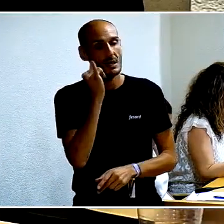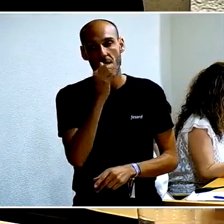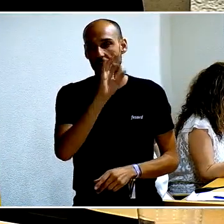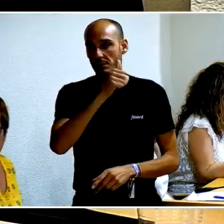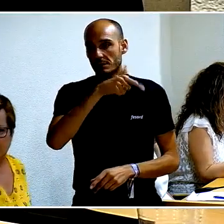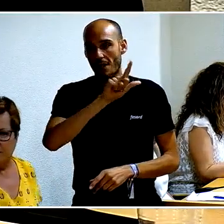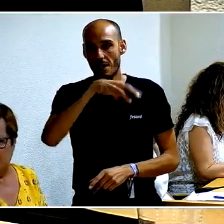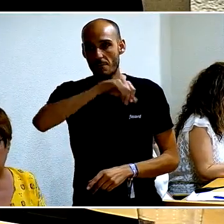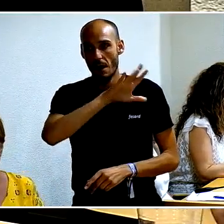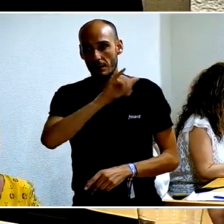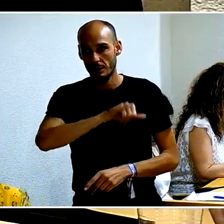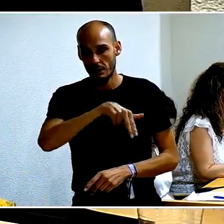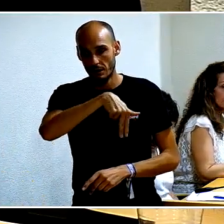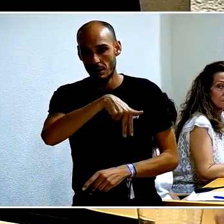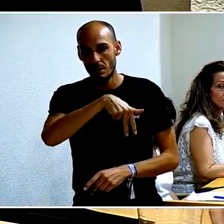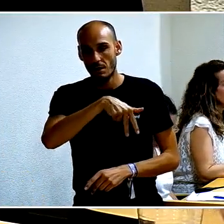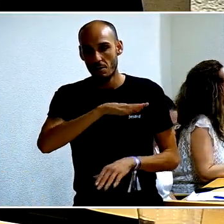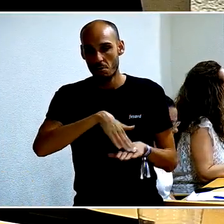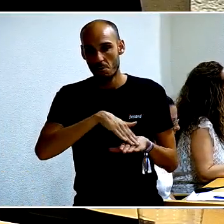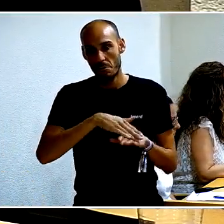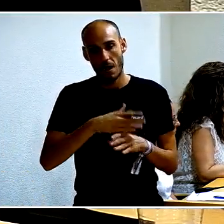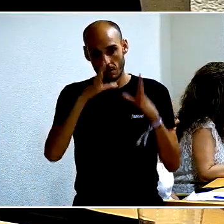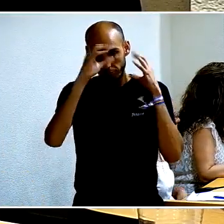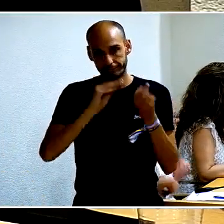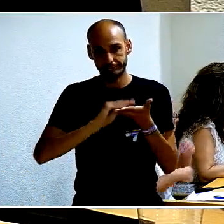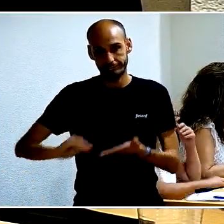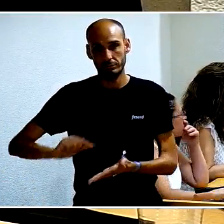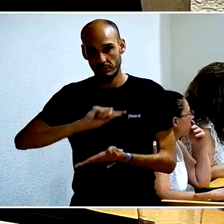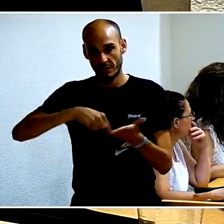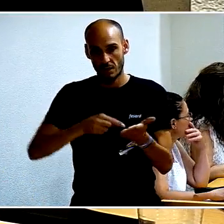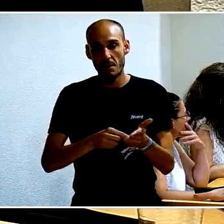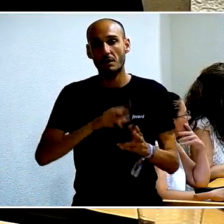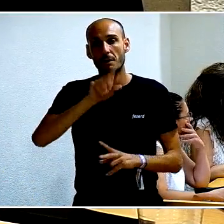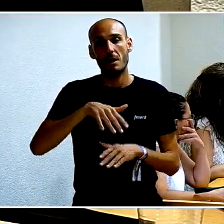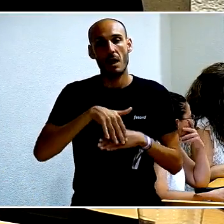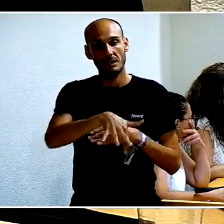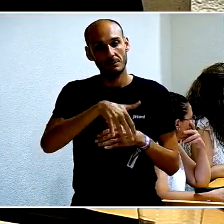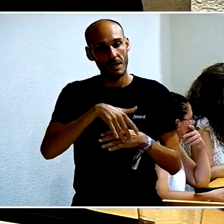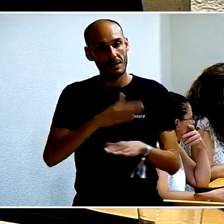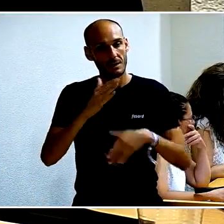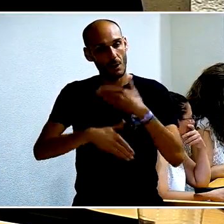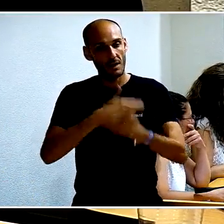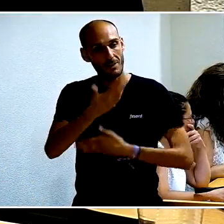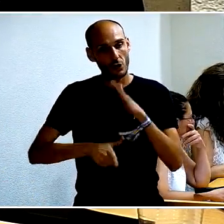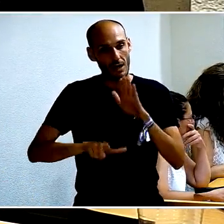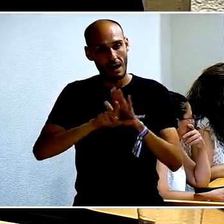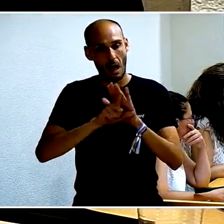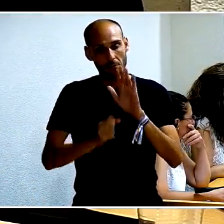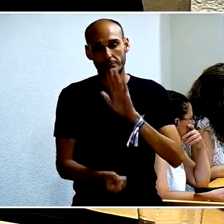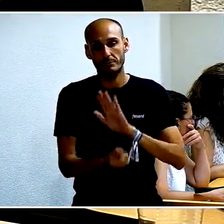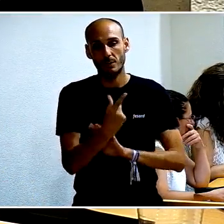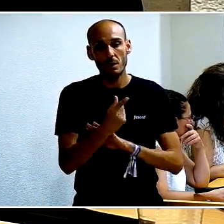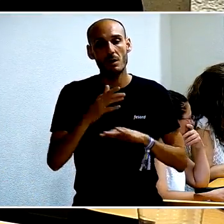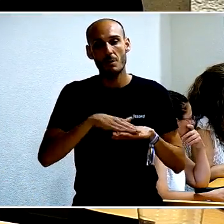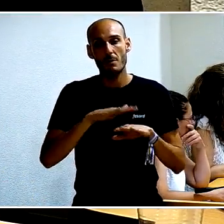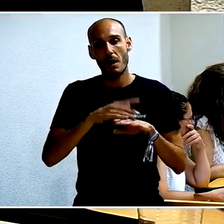para firmar el citado protocolo. Tercero, seguir en el expediente el procedimiento y el trámite legalmente establecidos y trasladar la